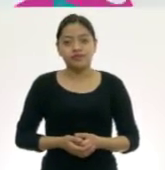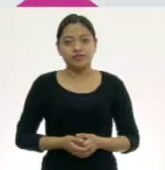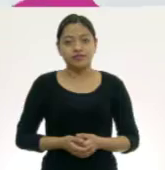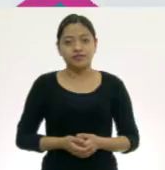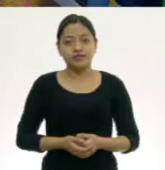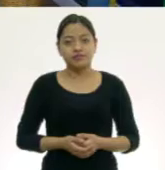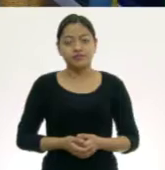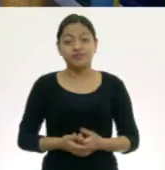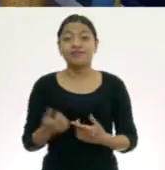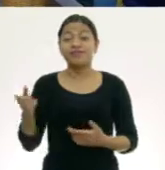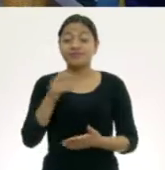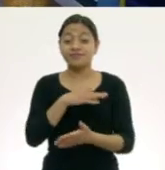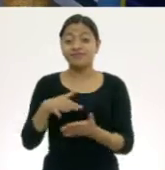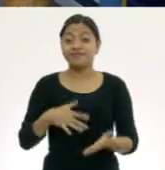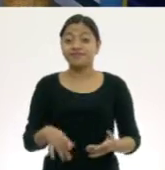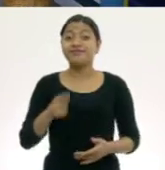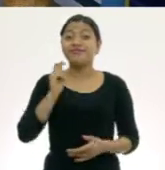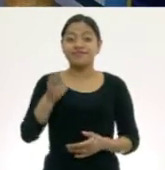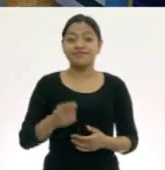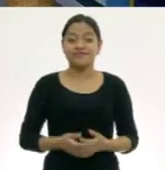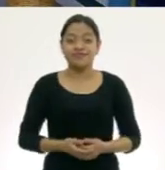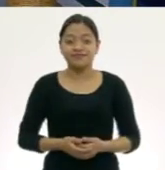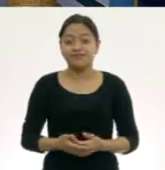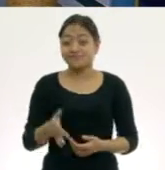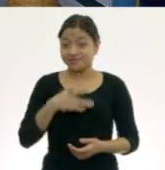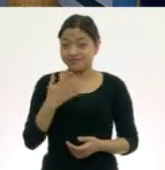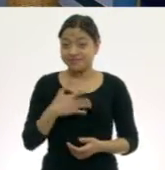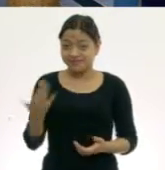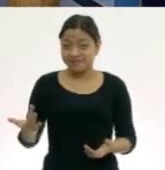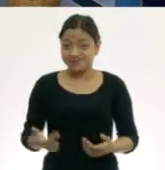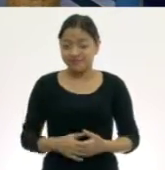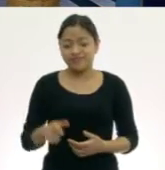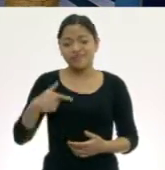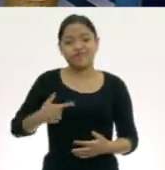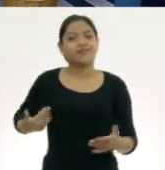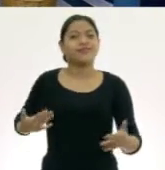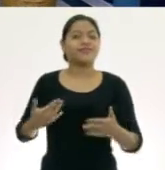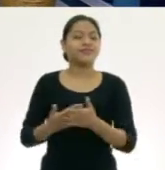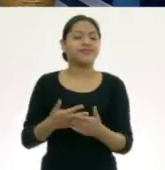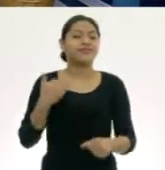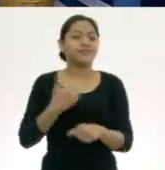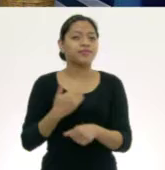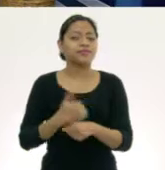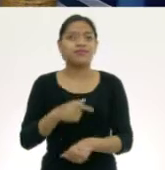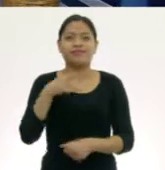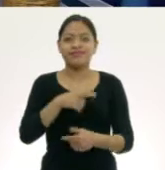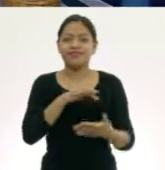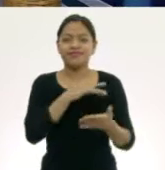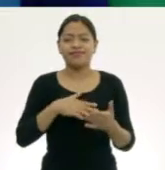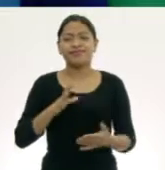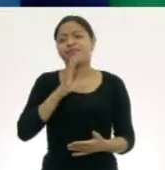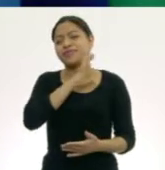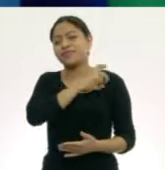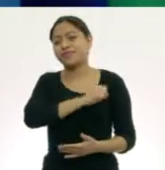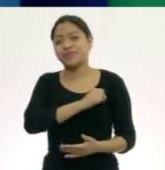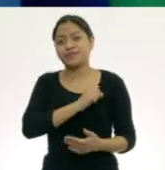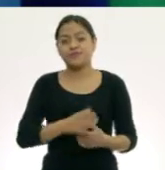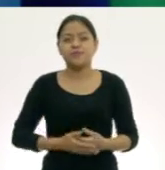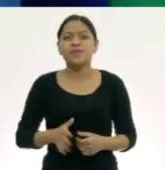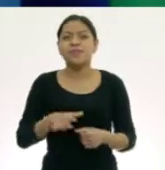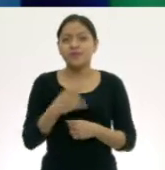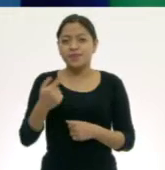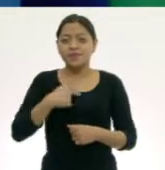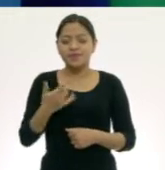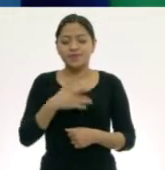¿Qué te parece la lectura, María? Yo creo que hasta ahora esta ha sido de mis favoritas. Sí, María. Y porque me